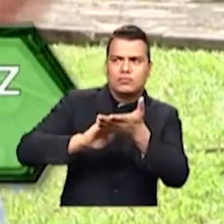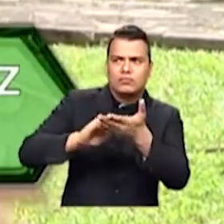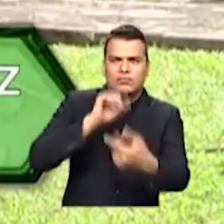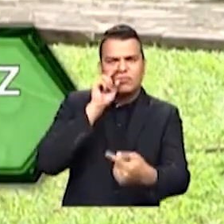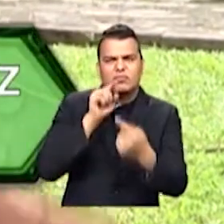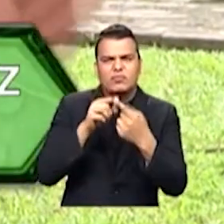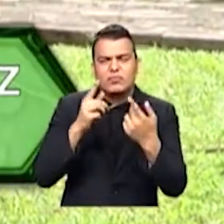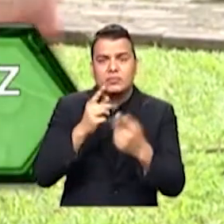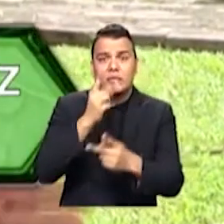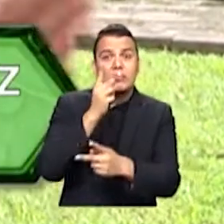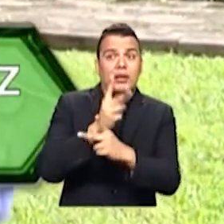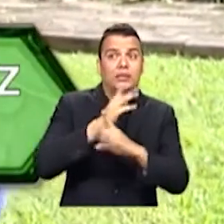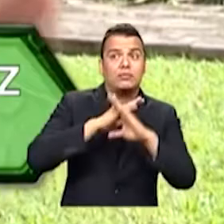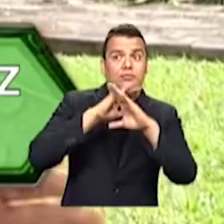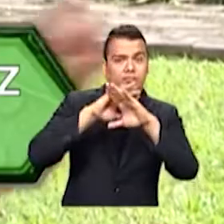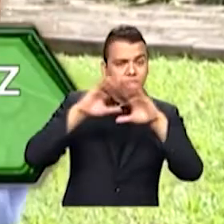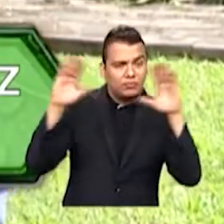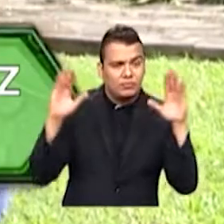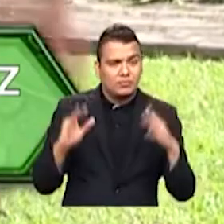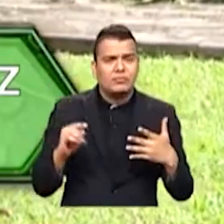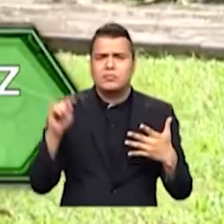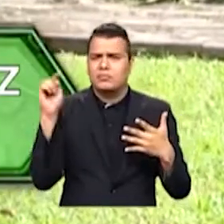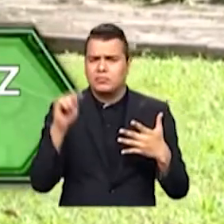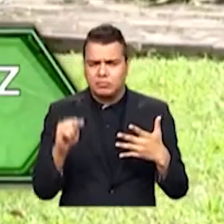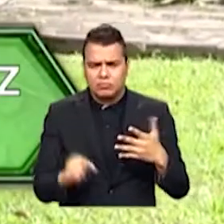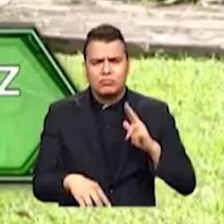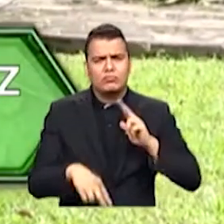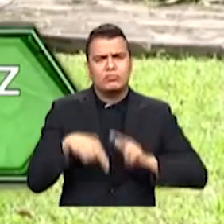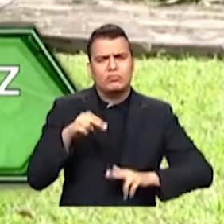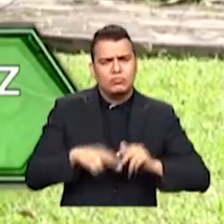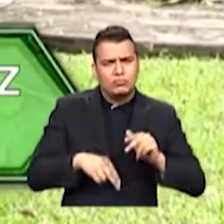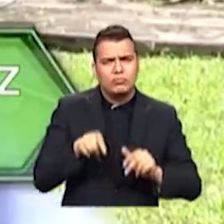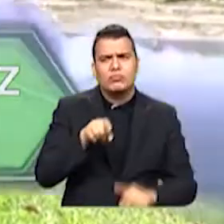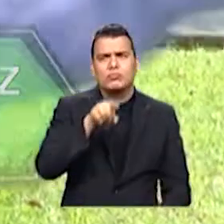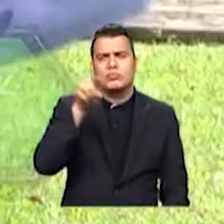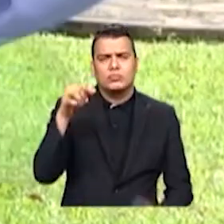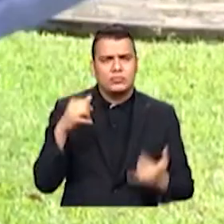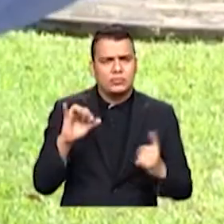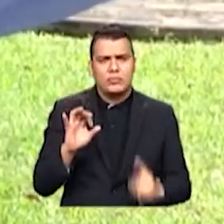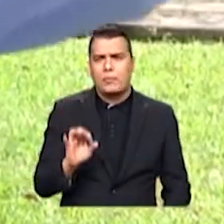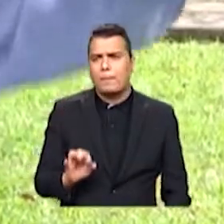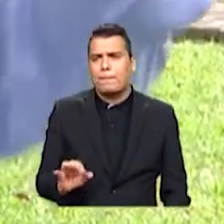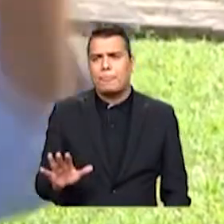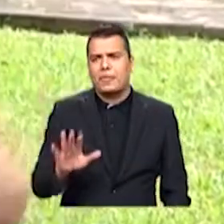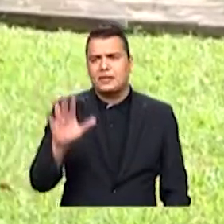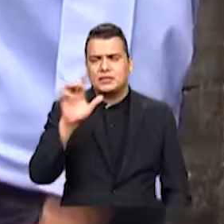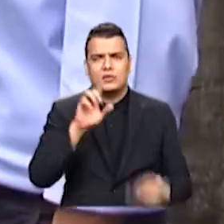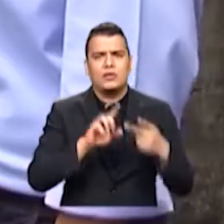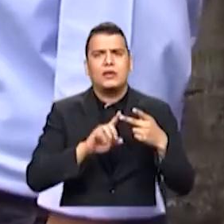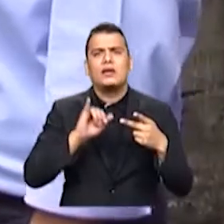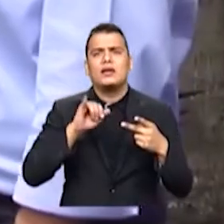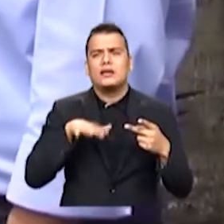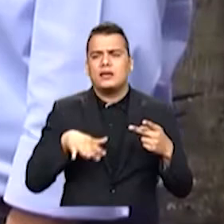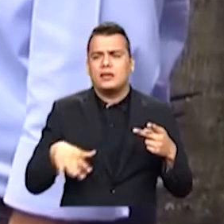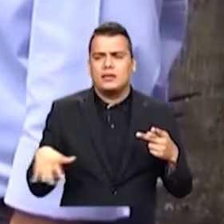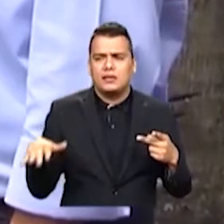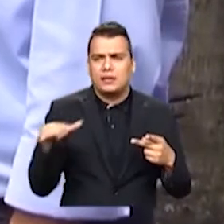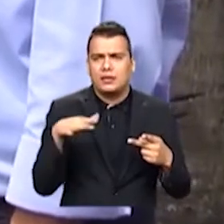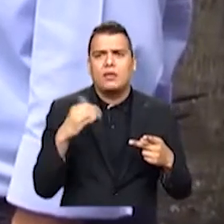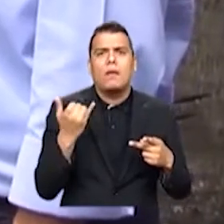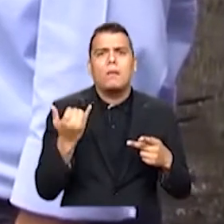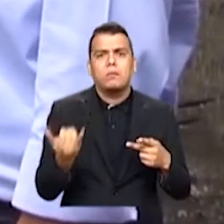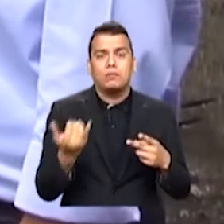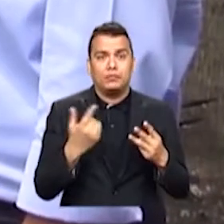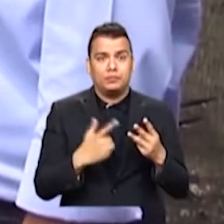Los caleños saben que hemos entregado varias obras en ese sentido. Lo hicimos en Siloé, lo hicimos en El Ingenio, en el sur de Cali. Ahora estamos aquí